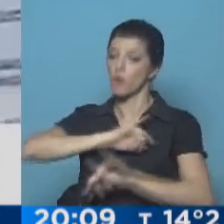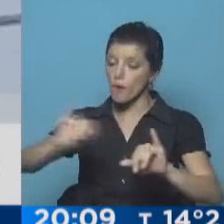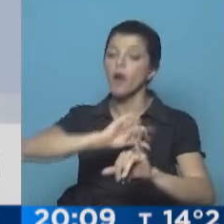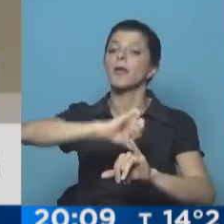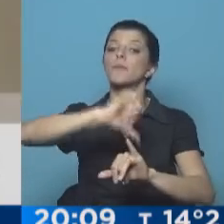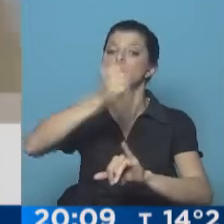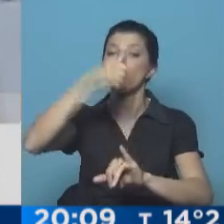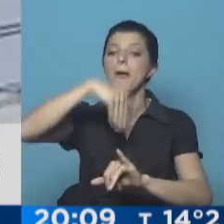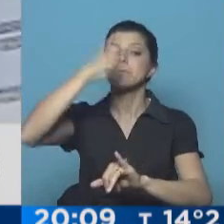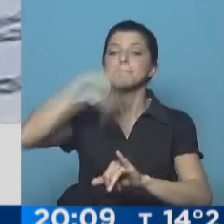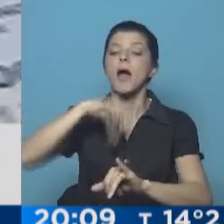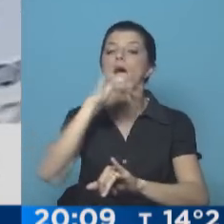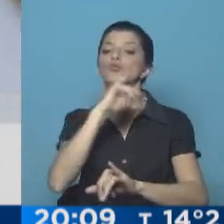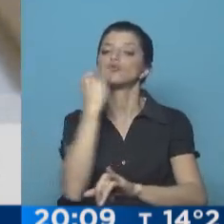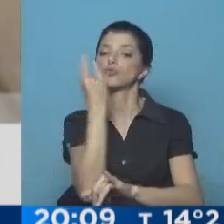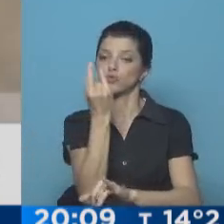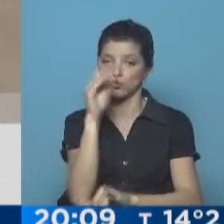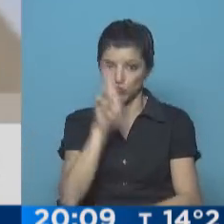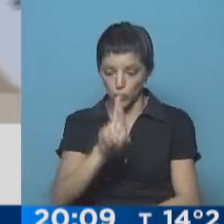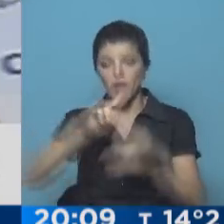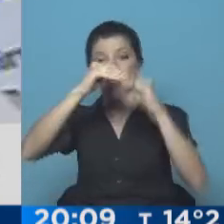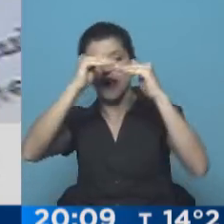de Mansur del Frente para la Victoria sobre